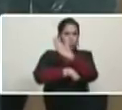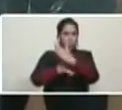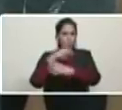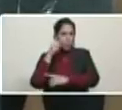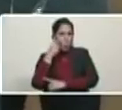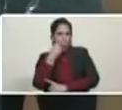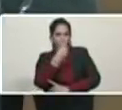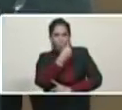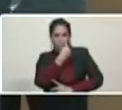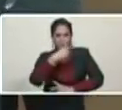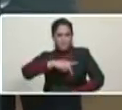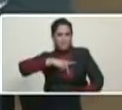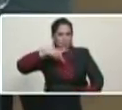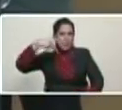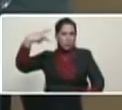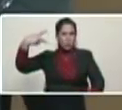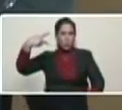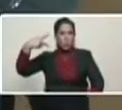su pasión.